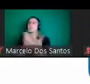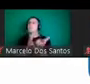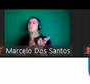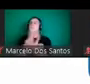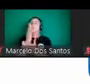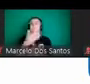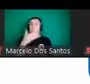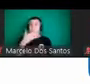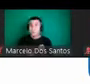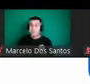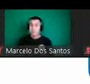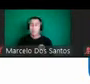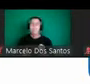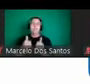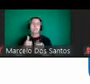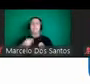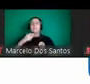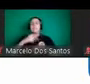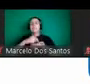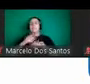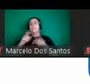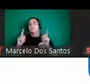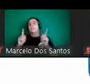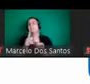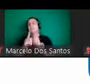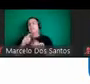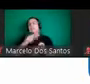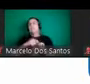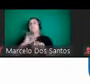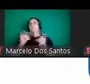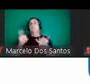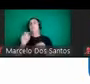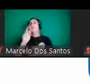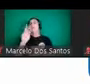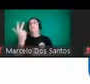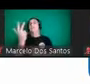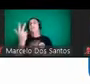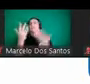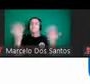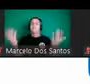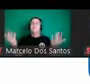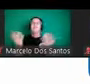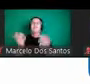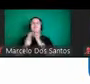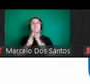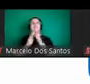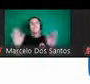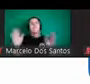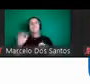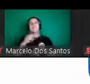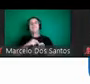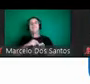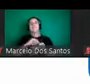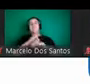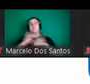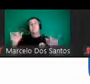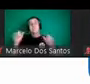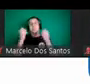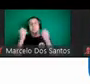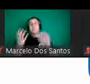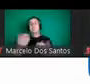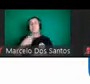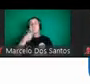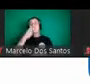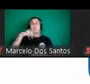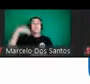tuvimos muy poco tiempo. Yo creo que en el siguiente encuentro vamos a volver a profundizar y me va a encantar que de repente nos hagan